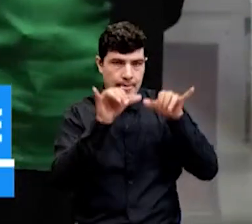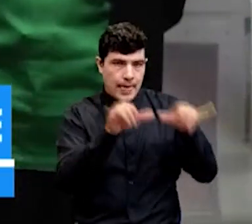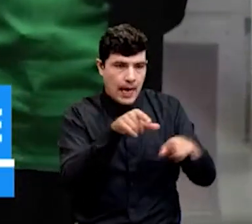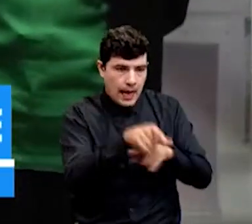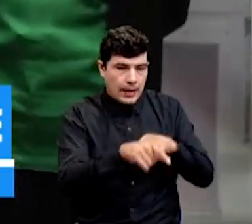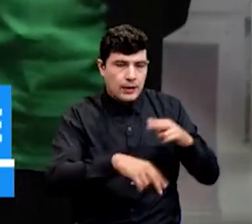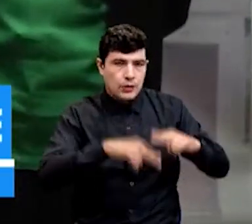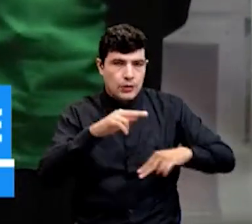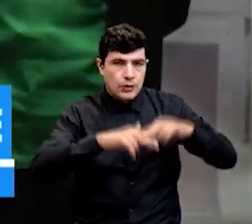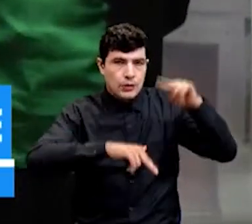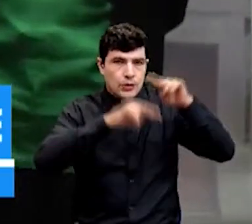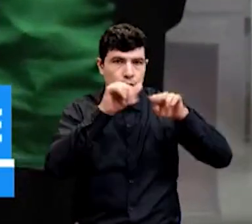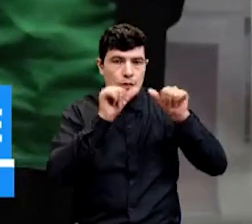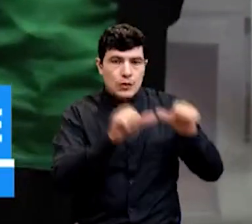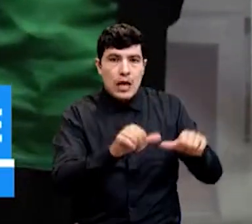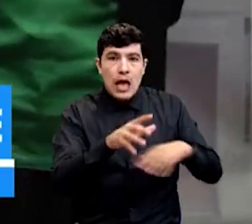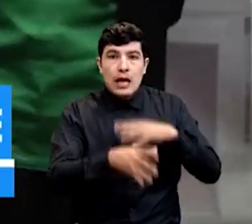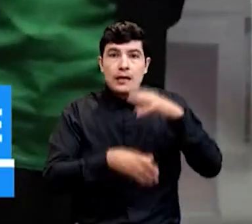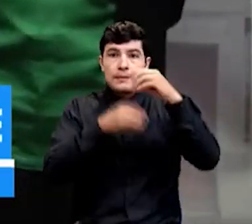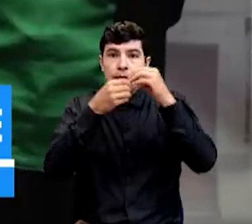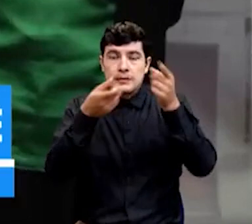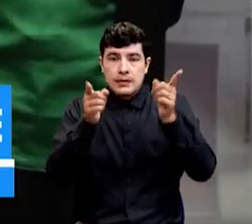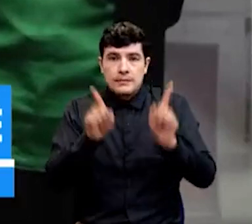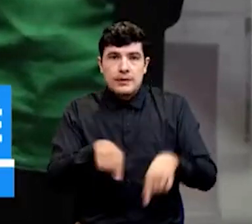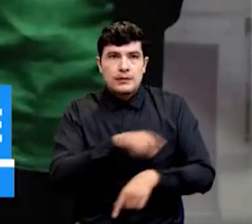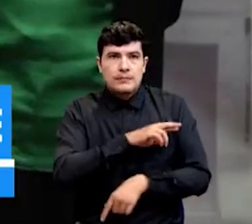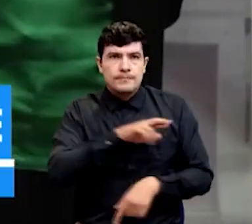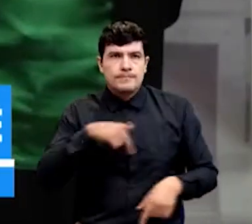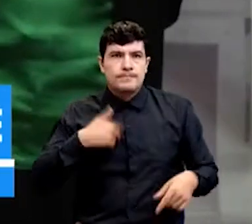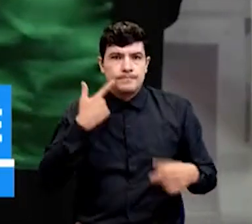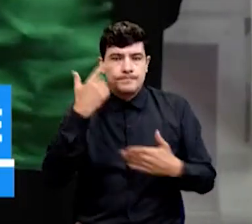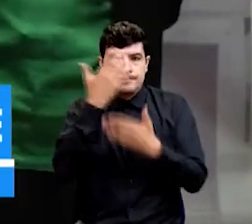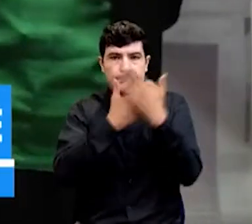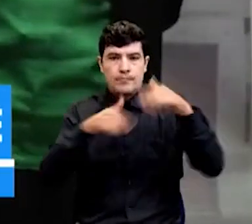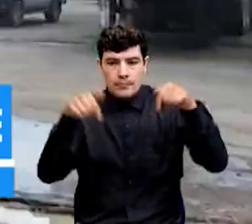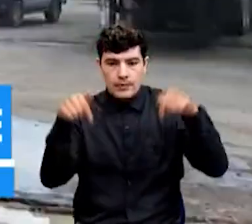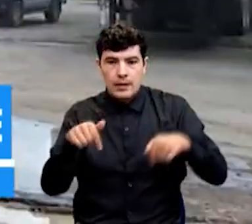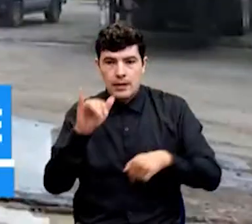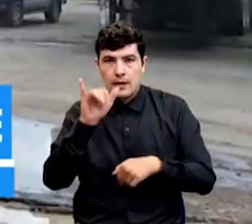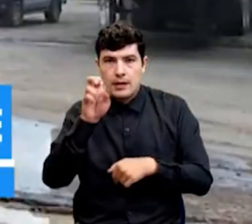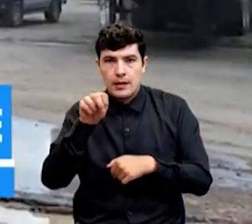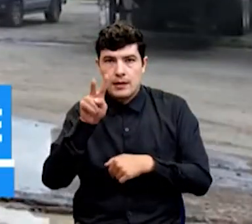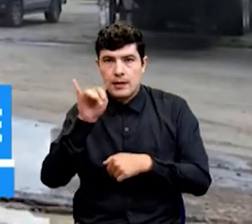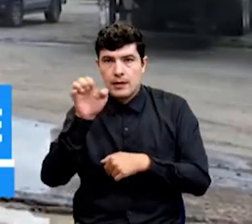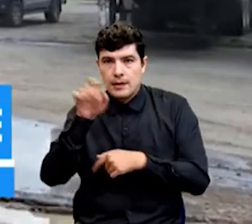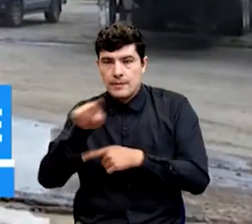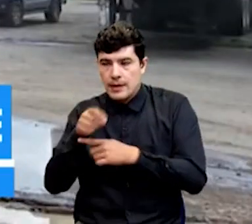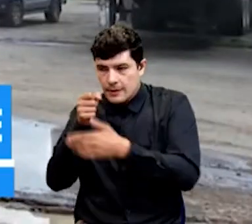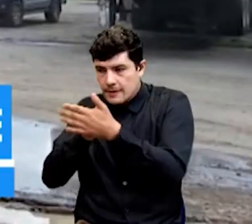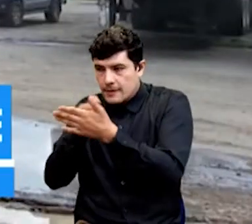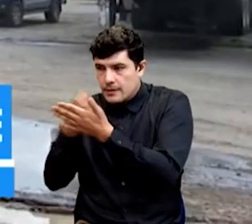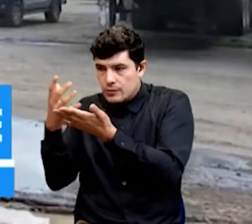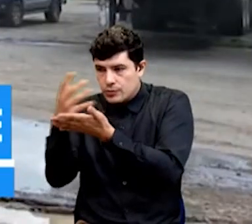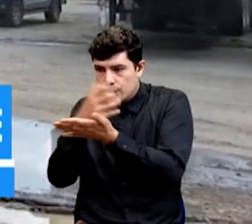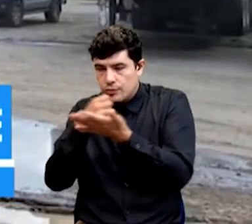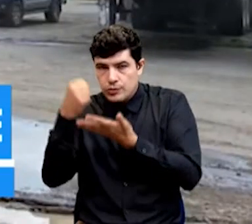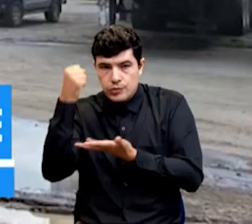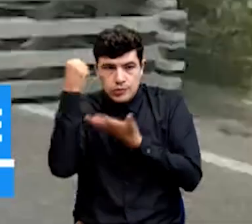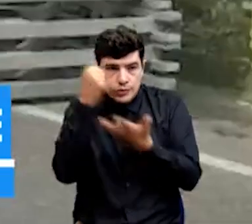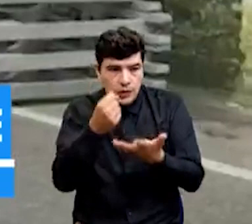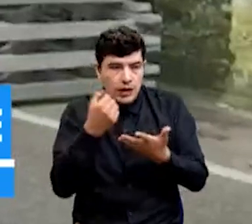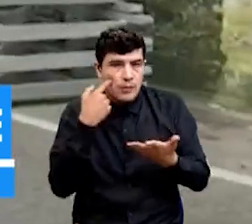estructuras metálicas, y que adicionalmente estamos reservando también desde el Invías recursos para poder revisar una